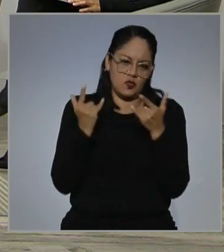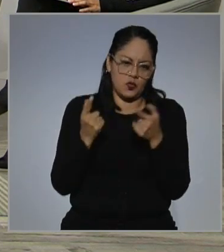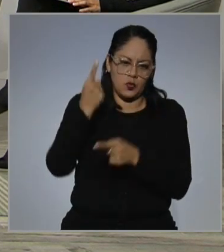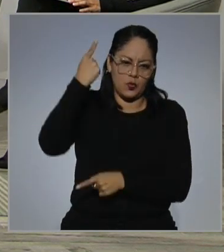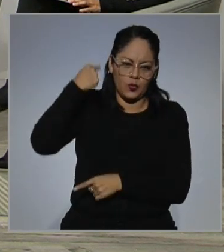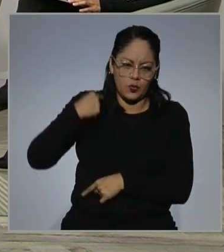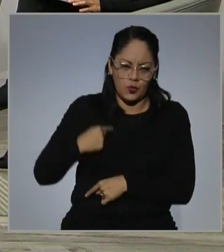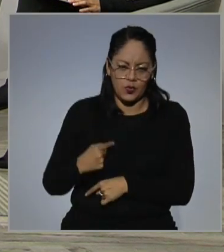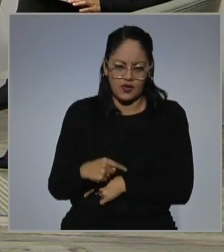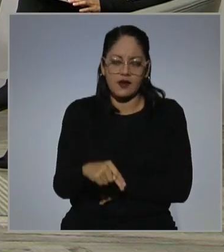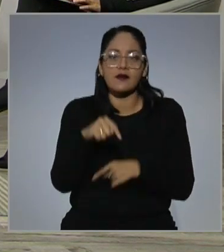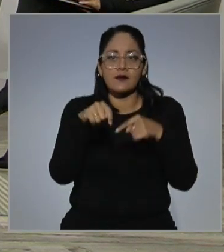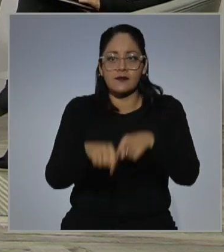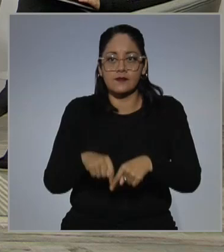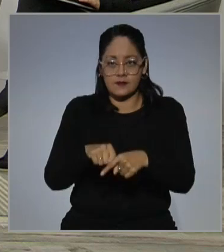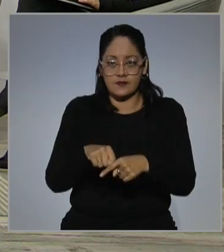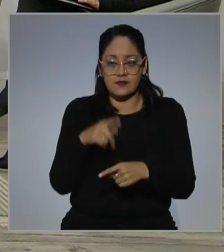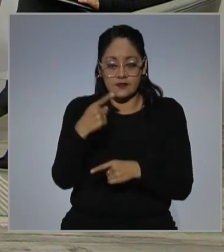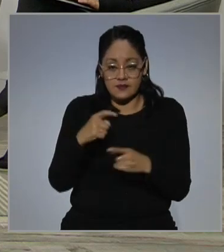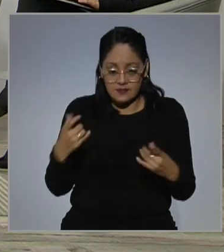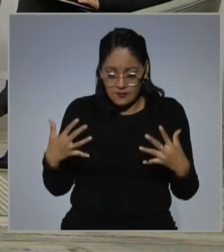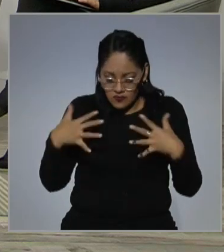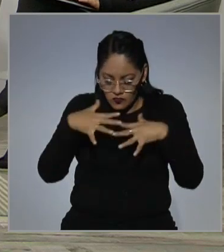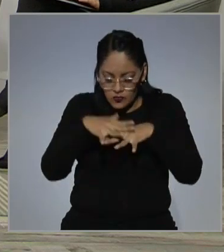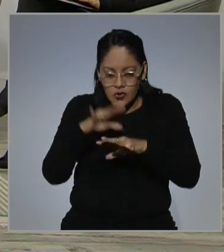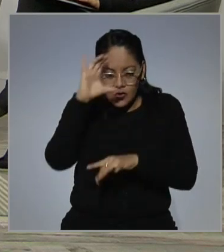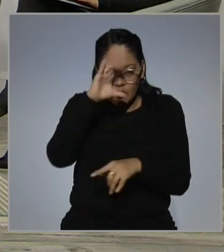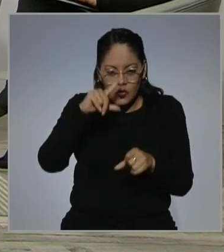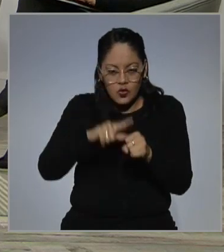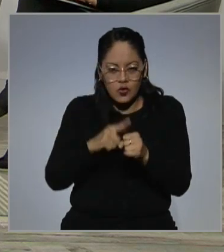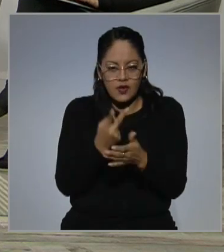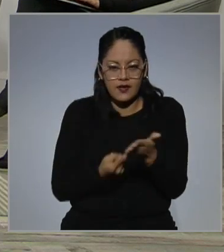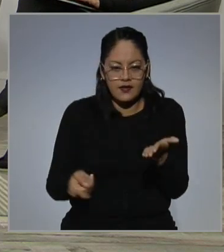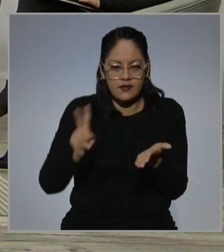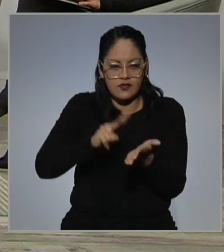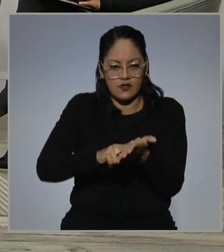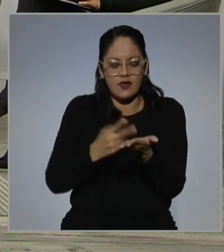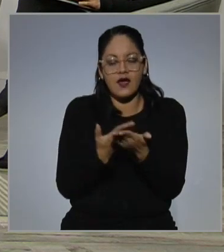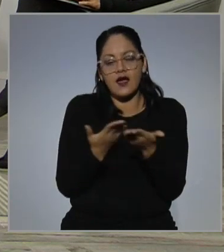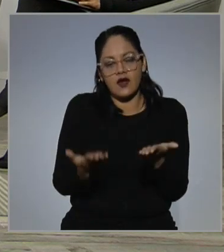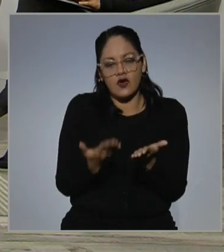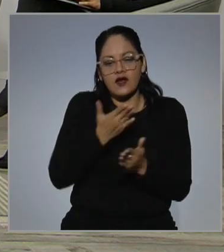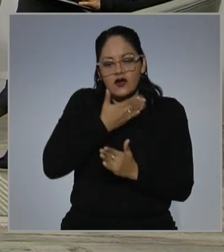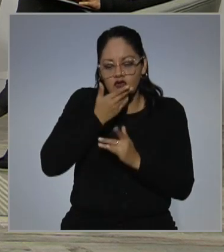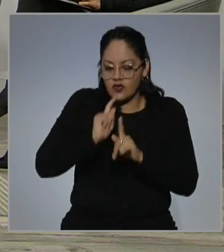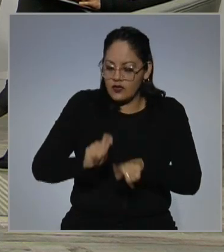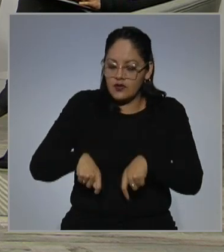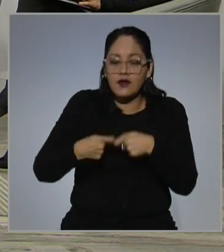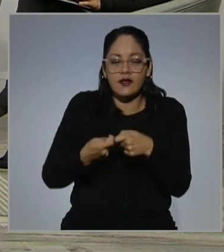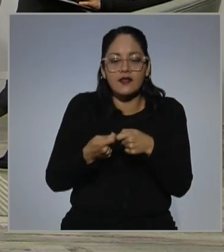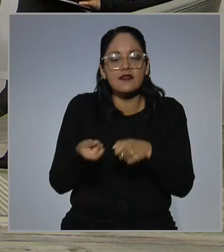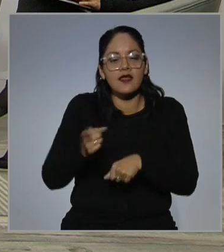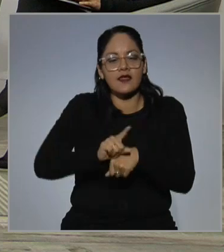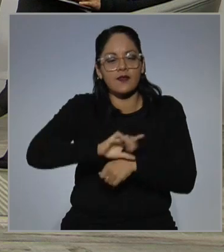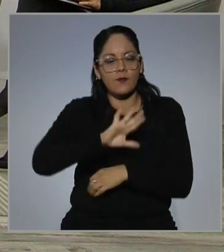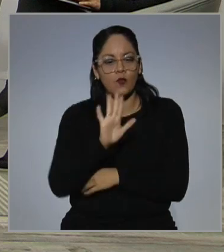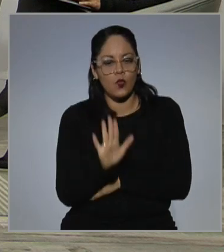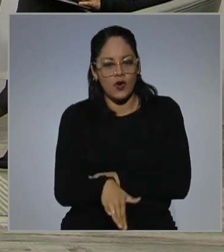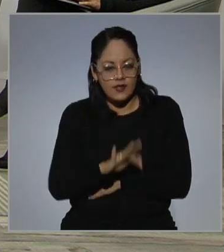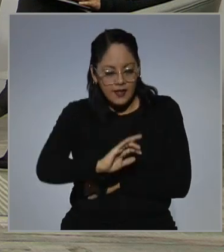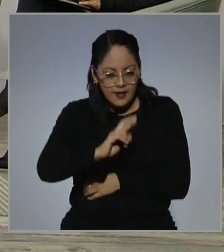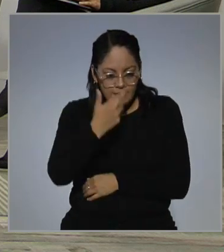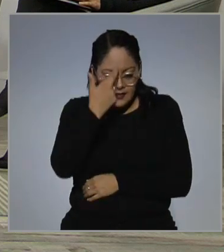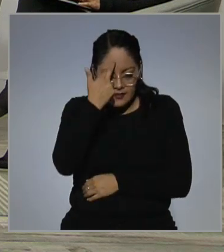que así fue en un principio, esta fusión de dos culturas, que es lo que hoy nos da la tradición de celebrar a nuestros muertos y